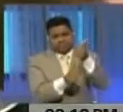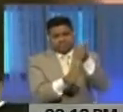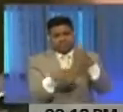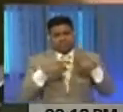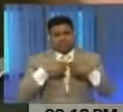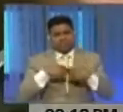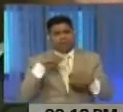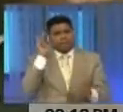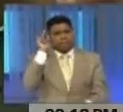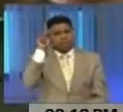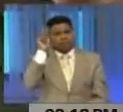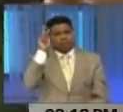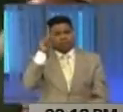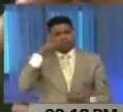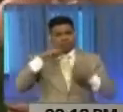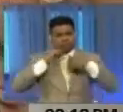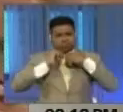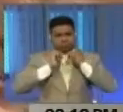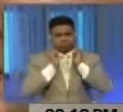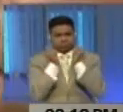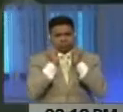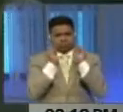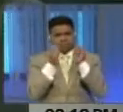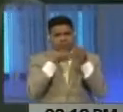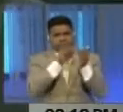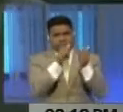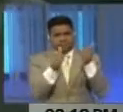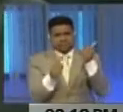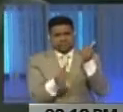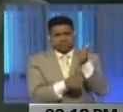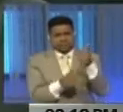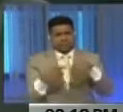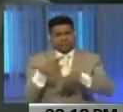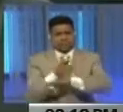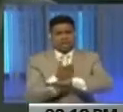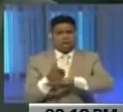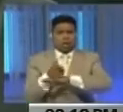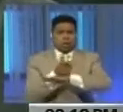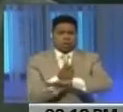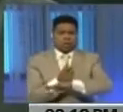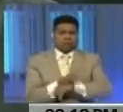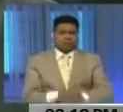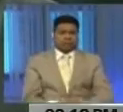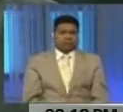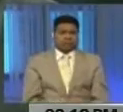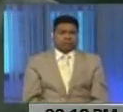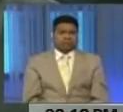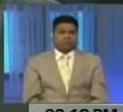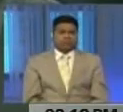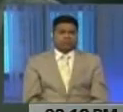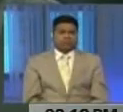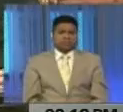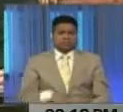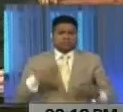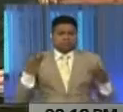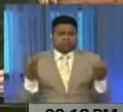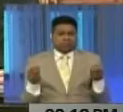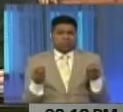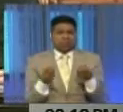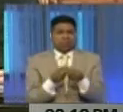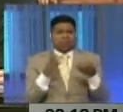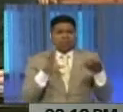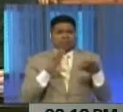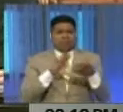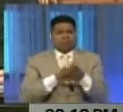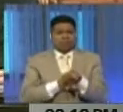profesor Aristóbulos Turis, vicepresidente de gobierno, compañero Carlos Farías,